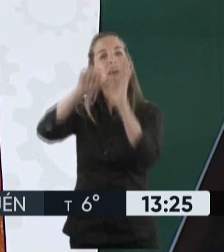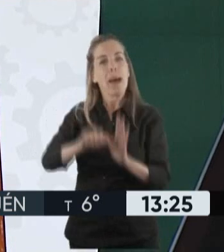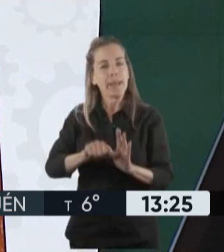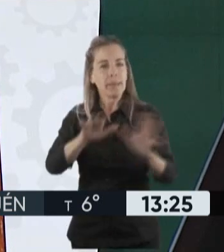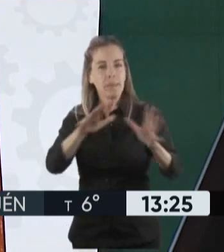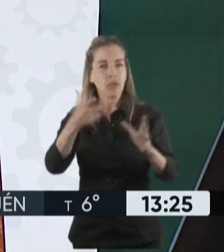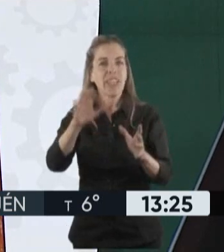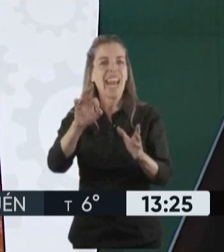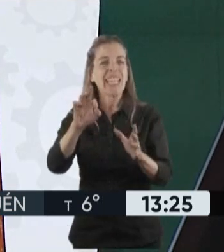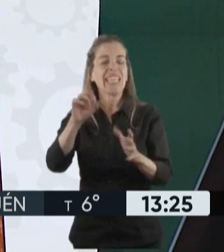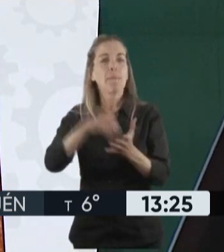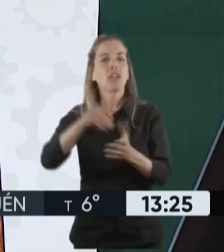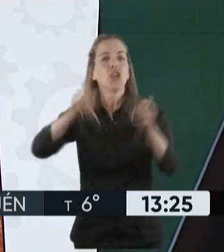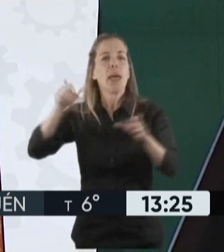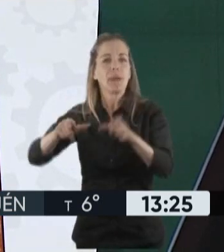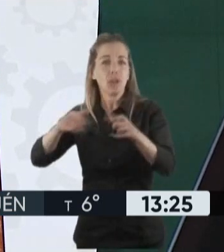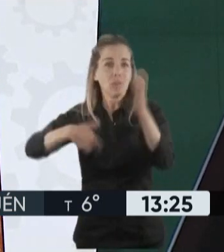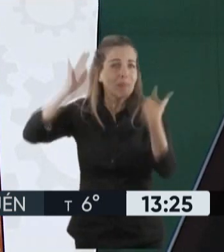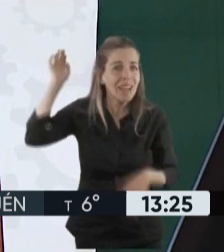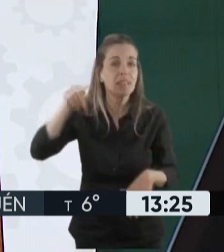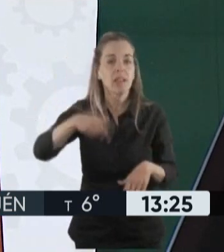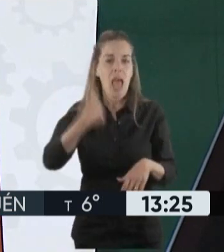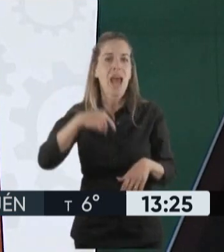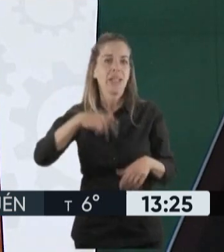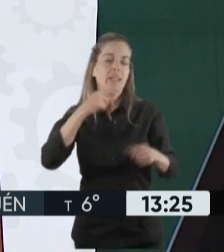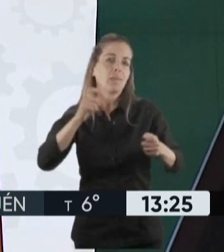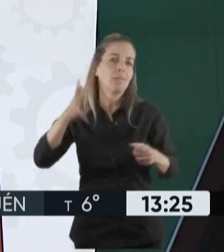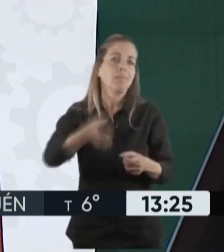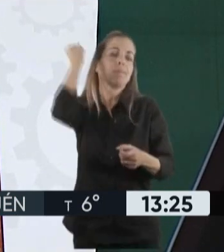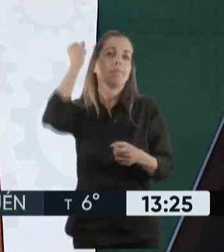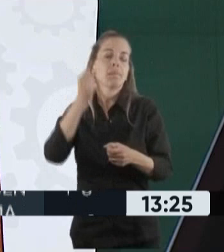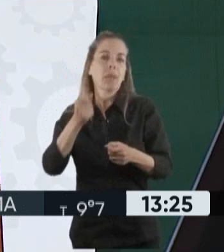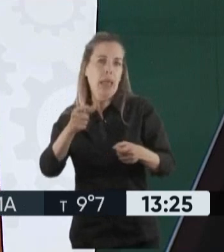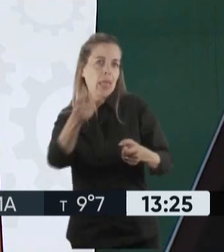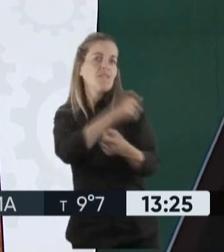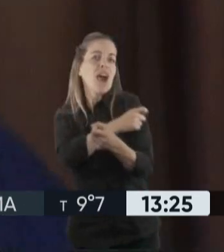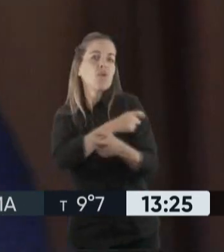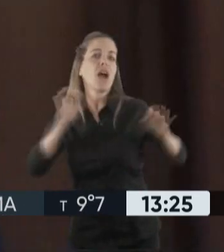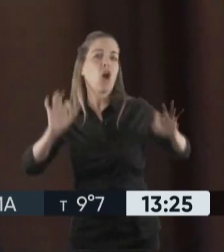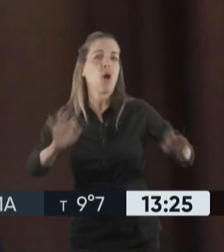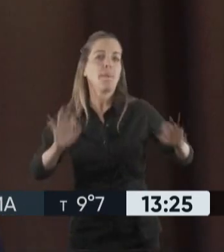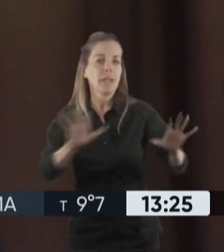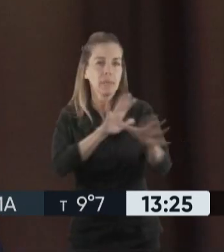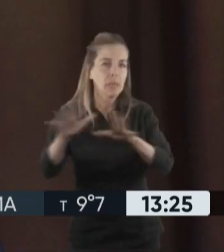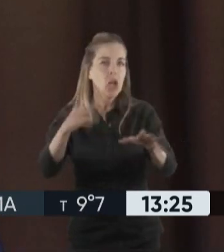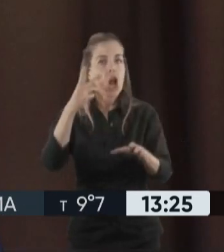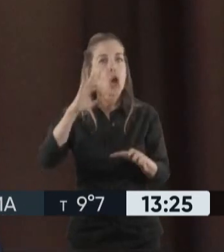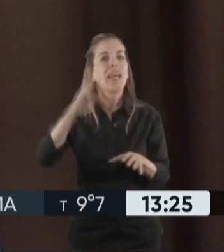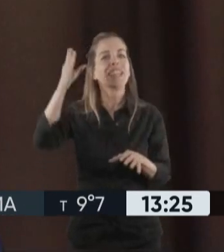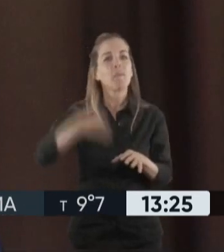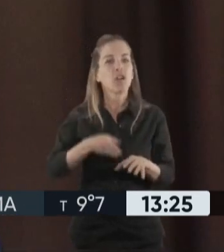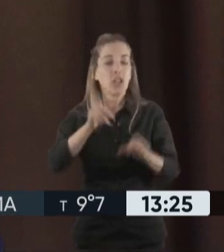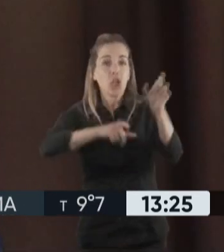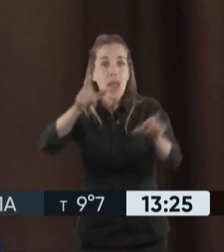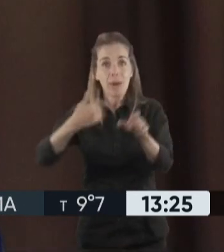30 millones de habitantes, somos el que más inmunidad logró en sus habitantes. Más del 90% de los